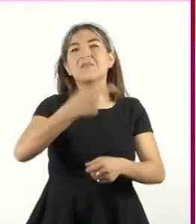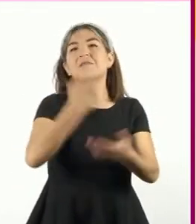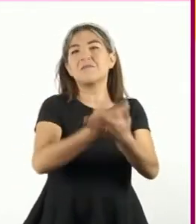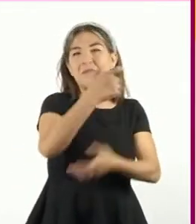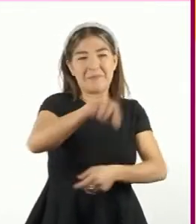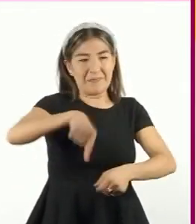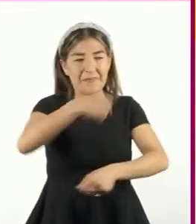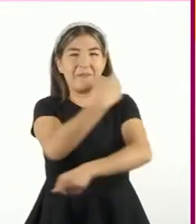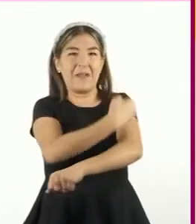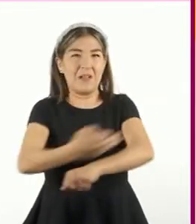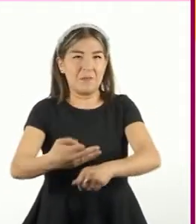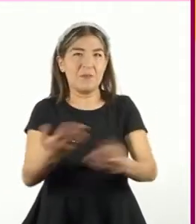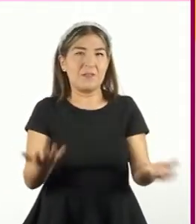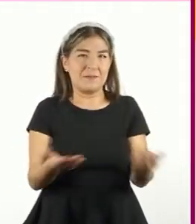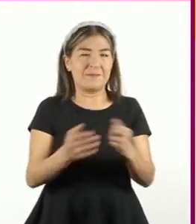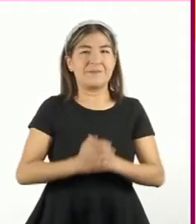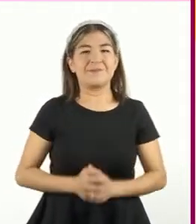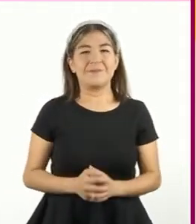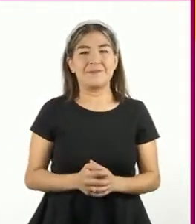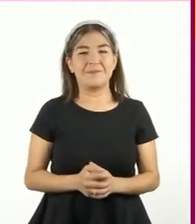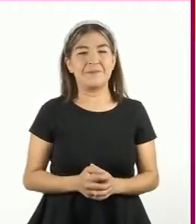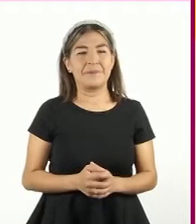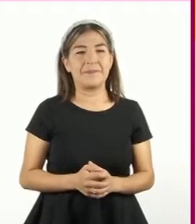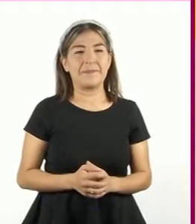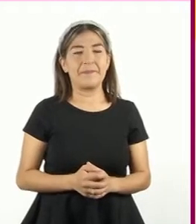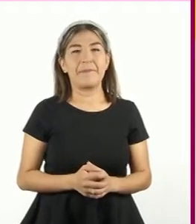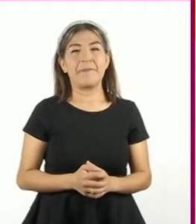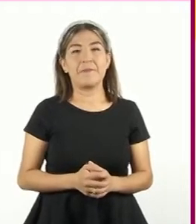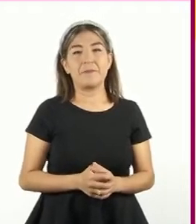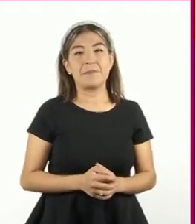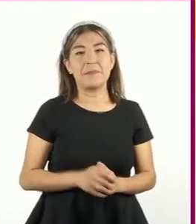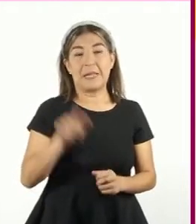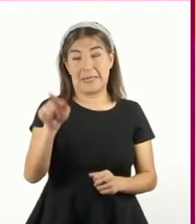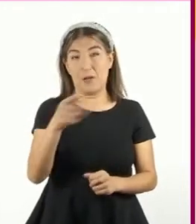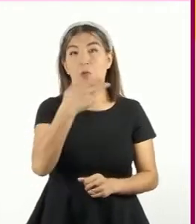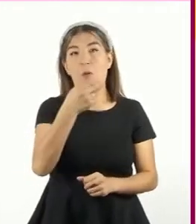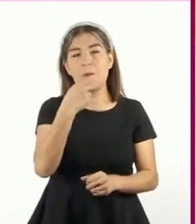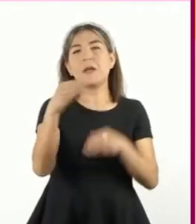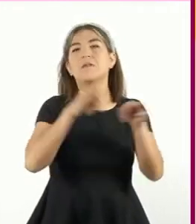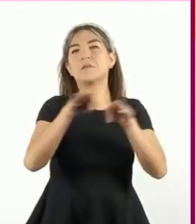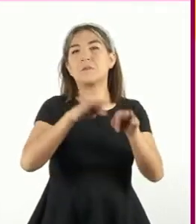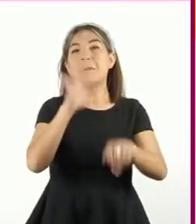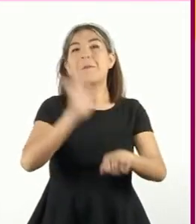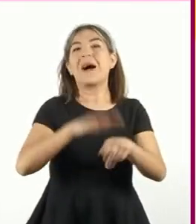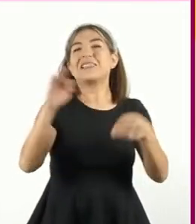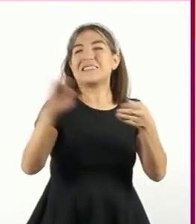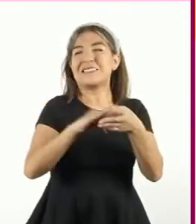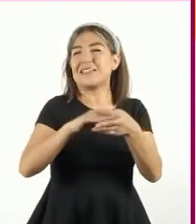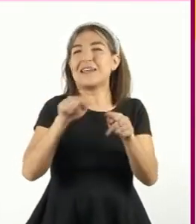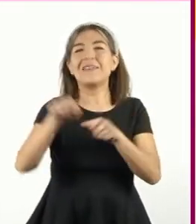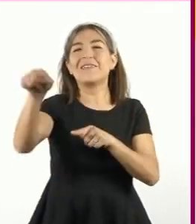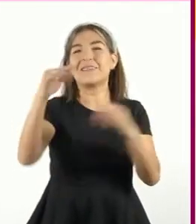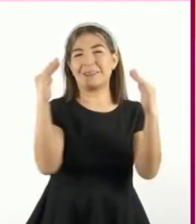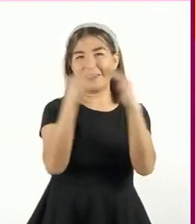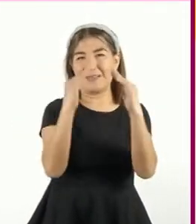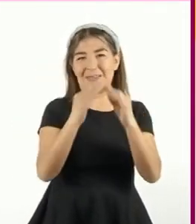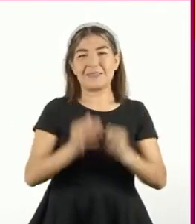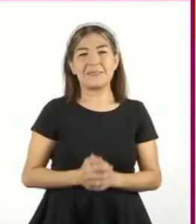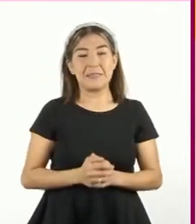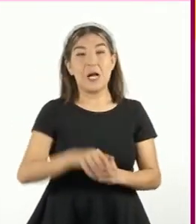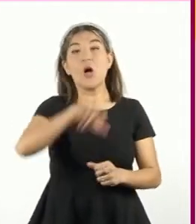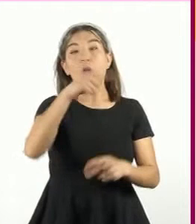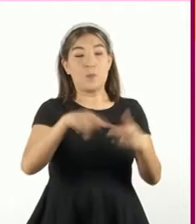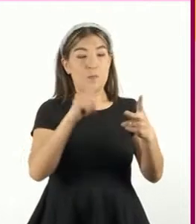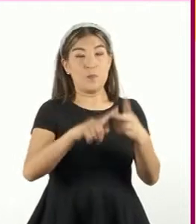familia de todos los López. Él es el que trabaja más cerca de la casa. Lupita,